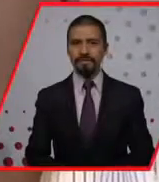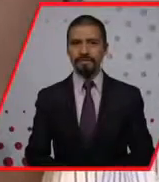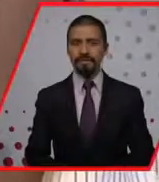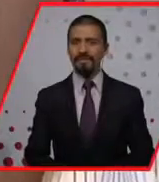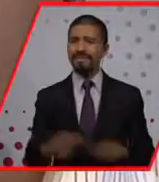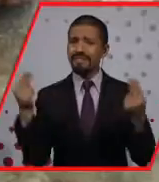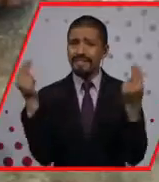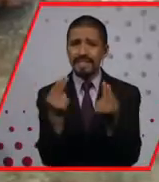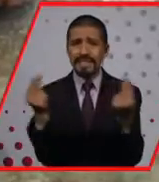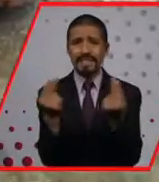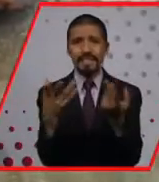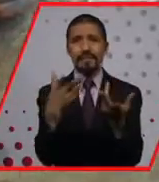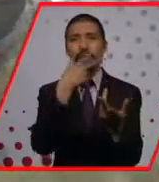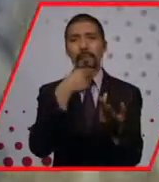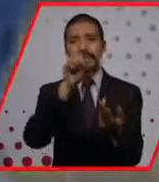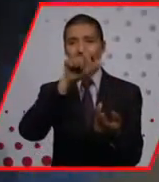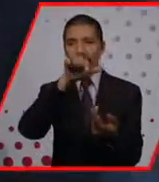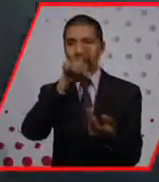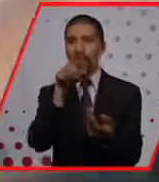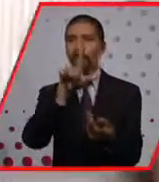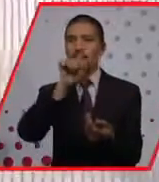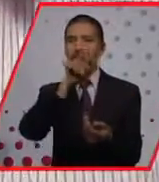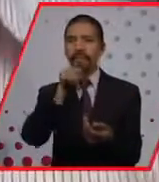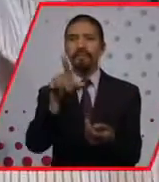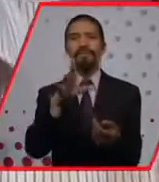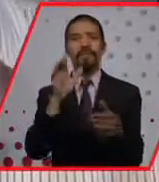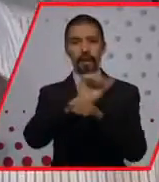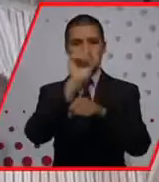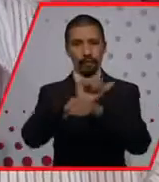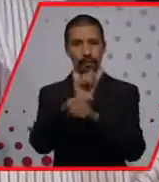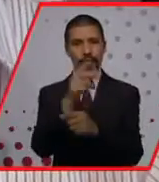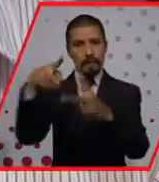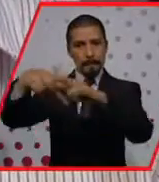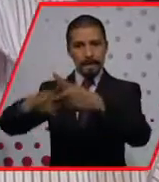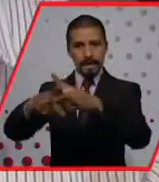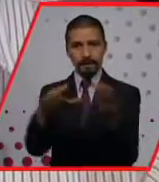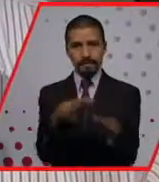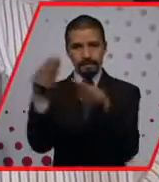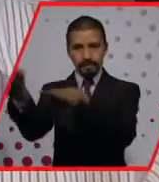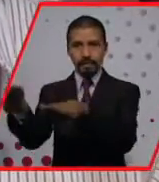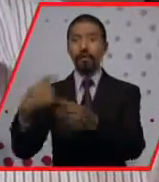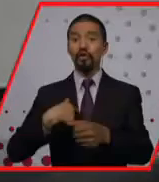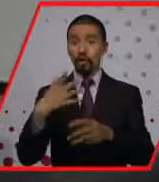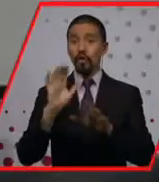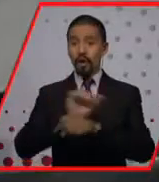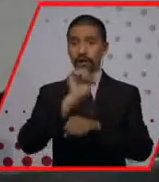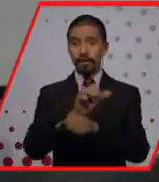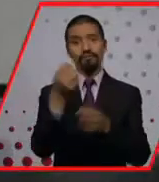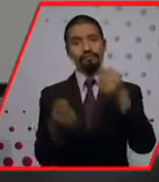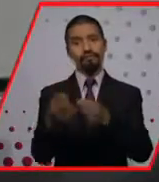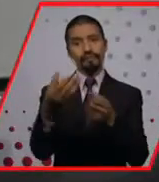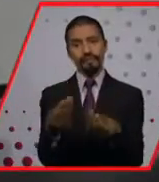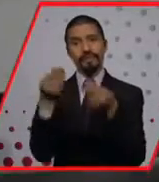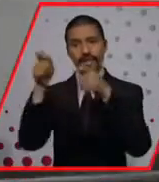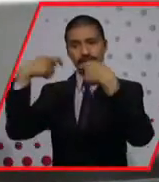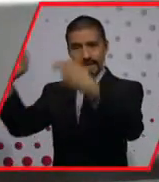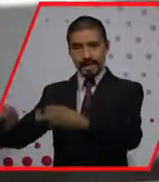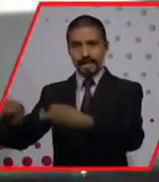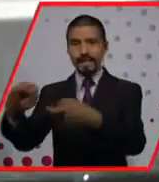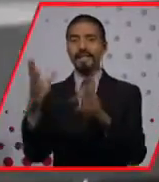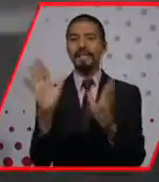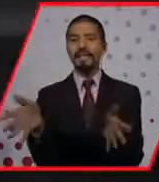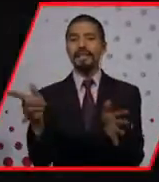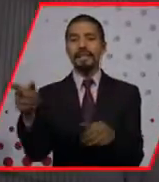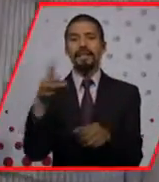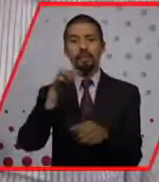Por mera necesidad, Salvador López nos platica que llevó su automóvil al mecánico. Yo entregué una camioneta modelo Ford